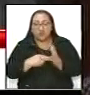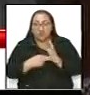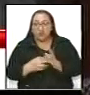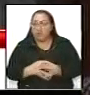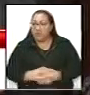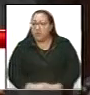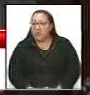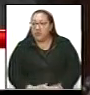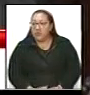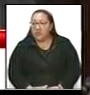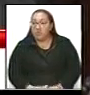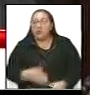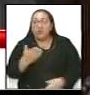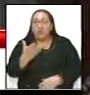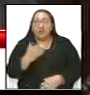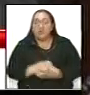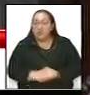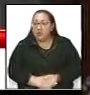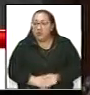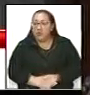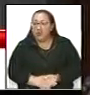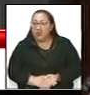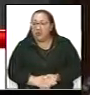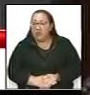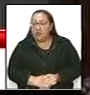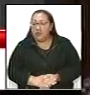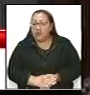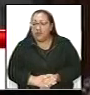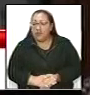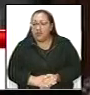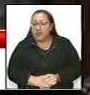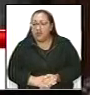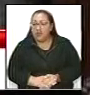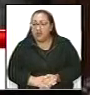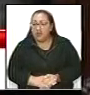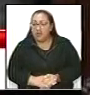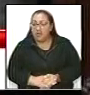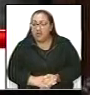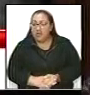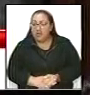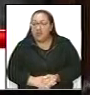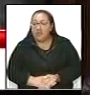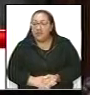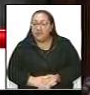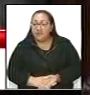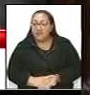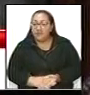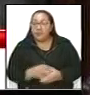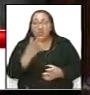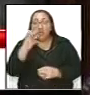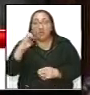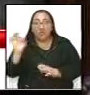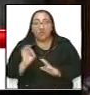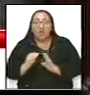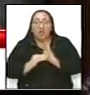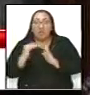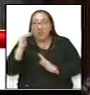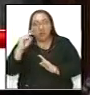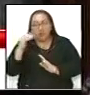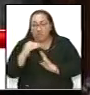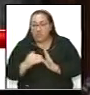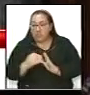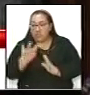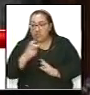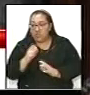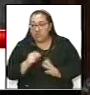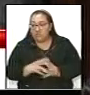manifestar, pidiendo al presidente que ponga 40% como mínimo y a más, no